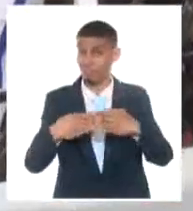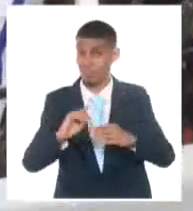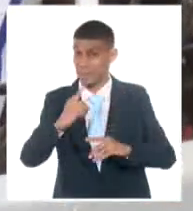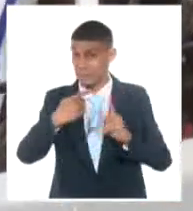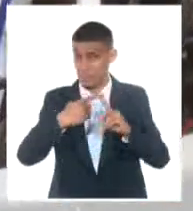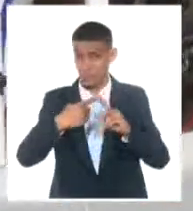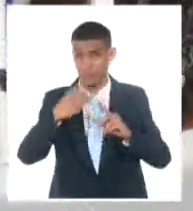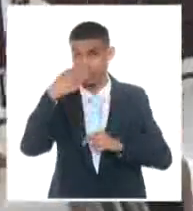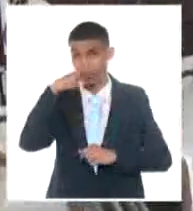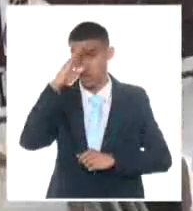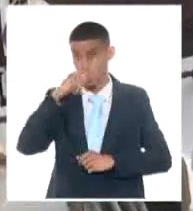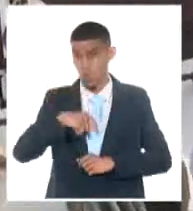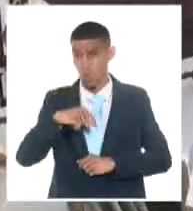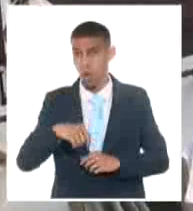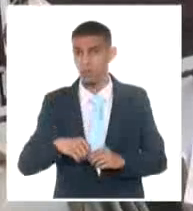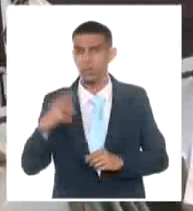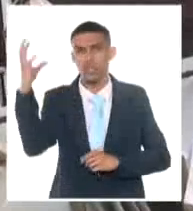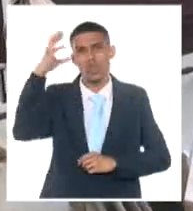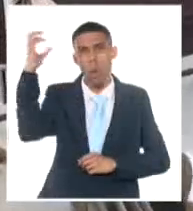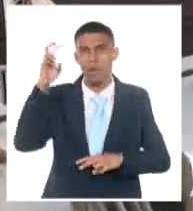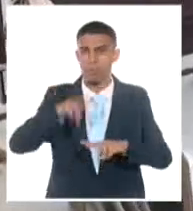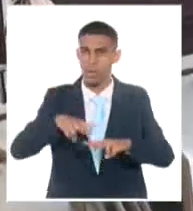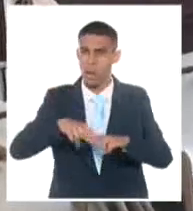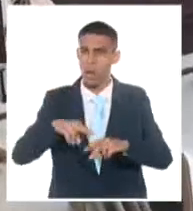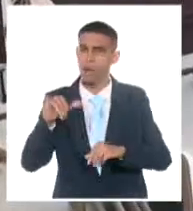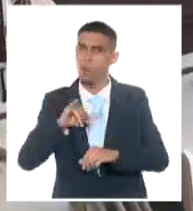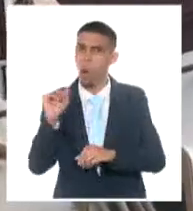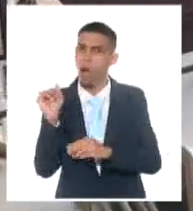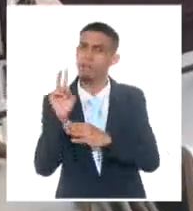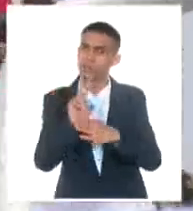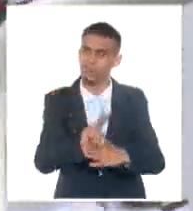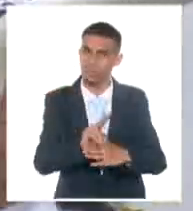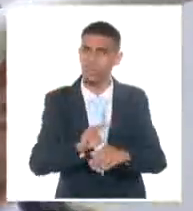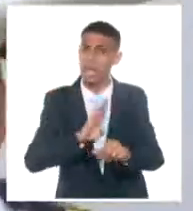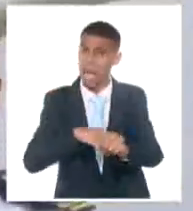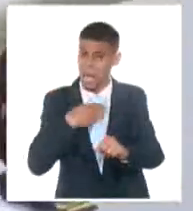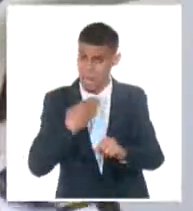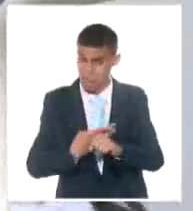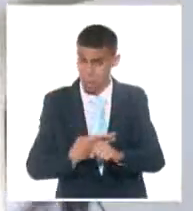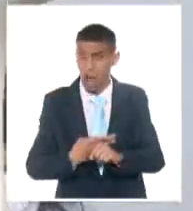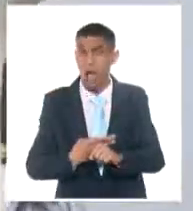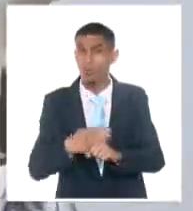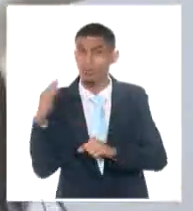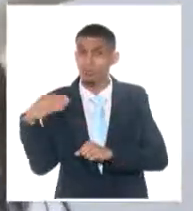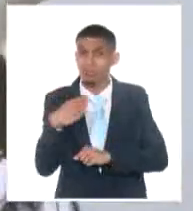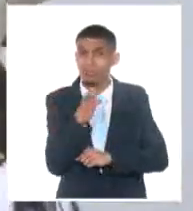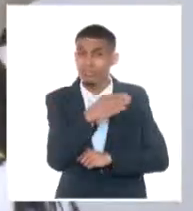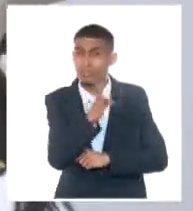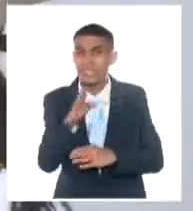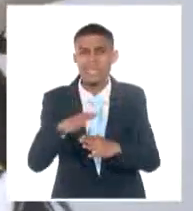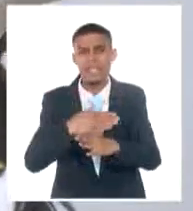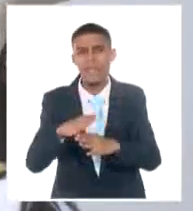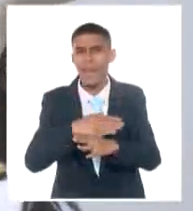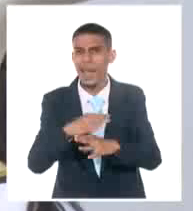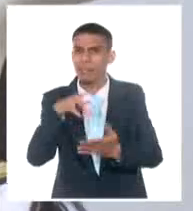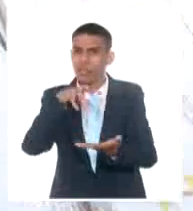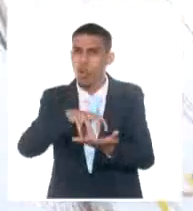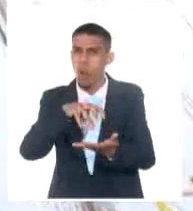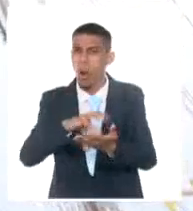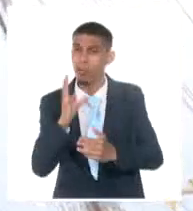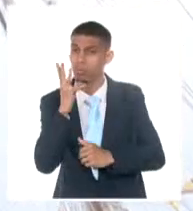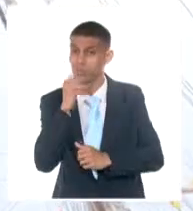Revolucionaria y al gobernador de La Habana. Además, recorrerán lugares de interés histórico y